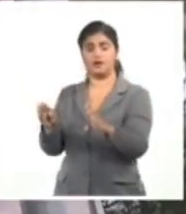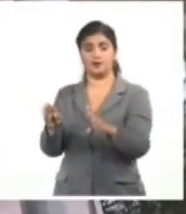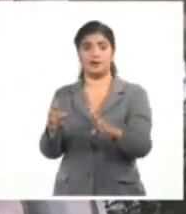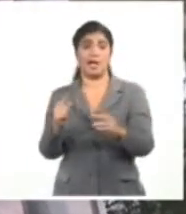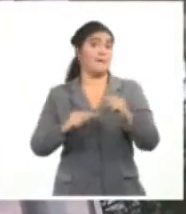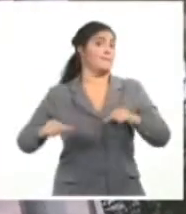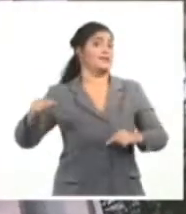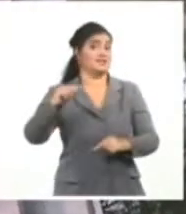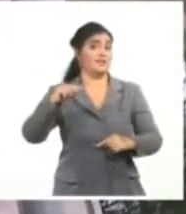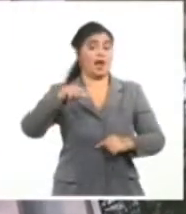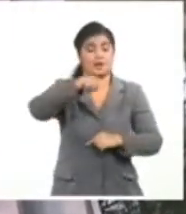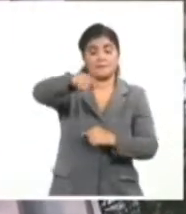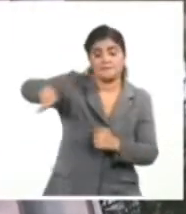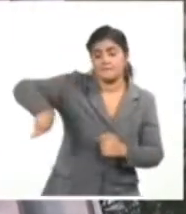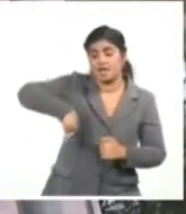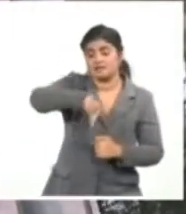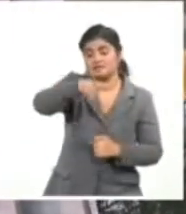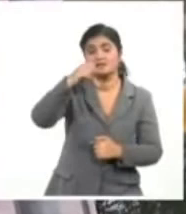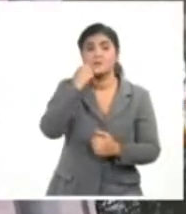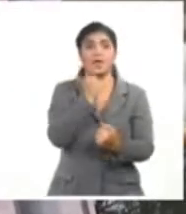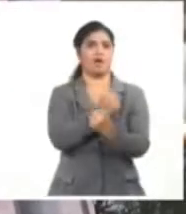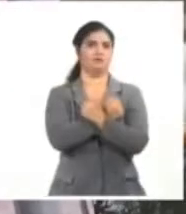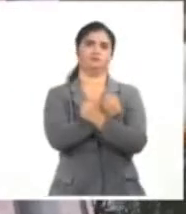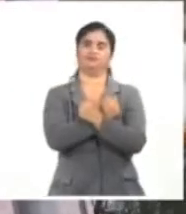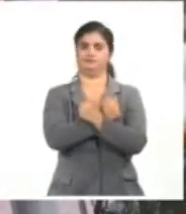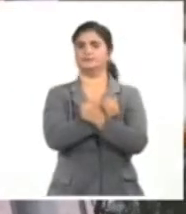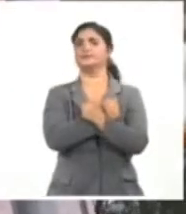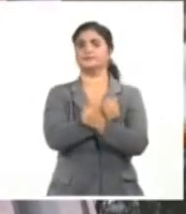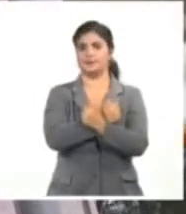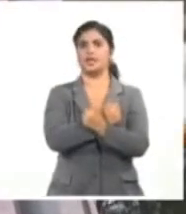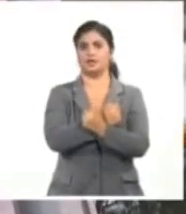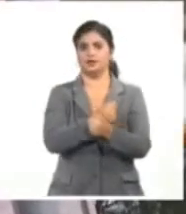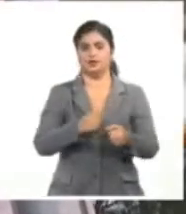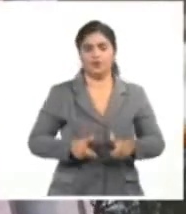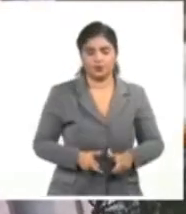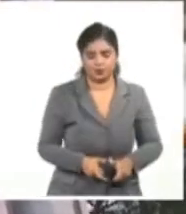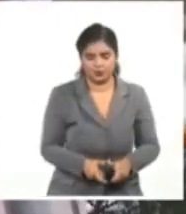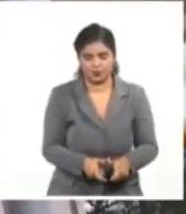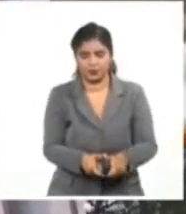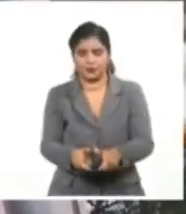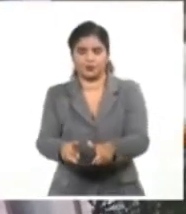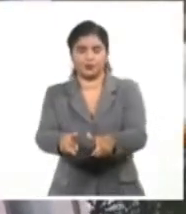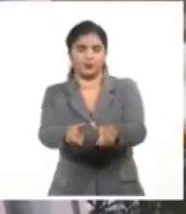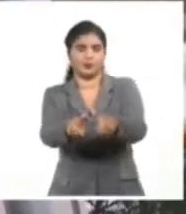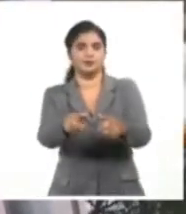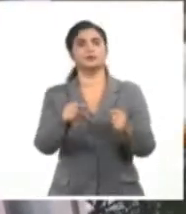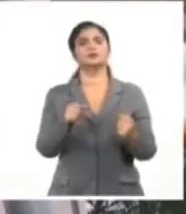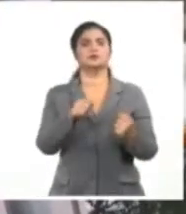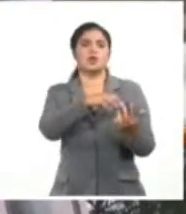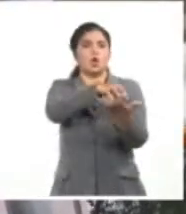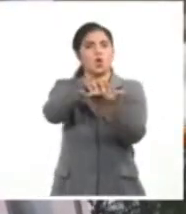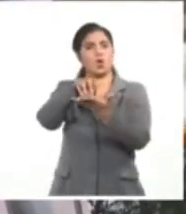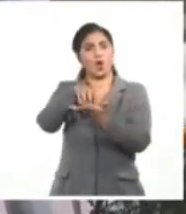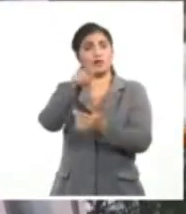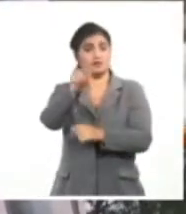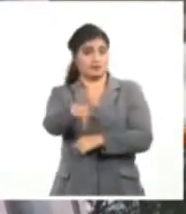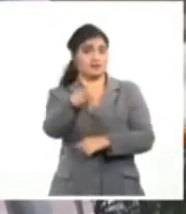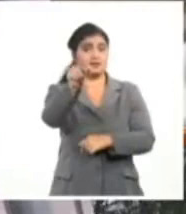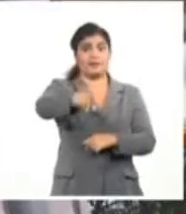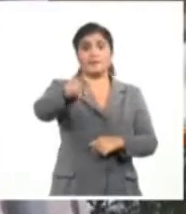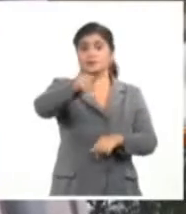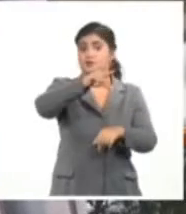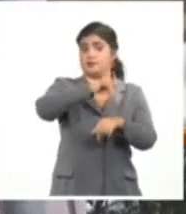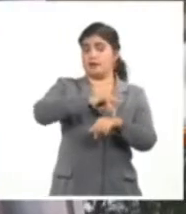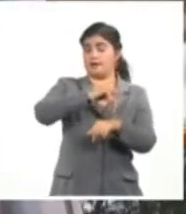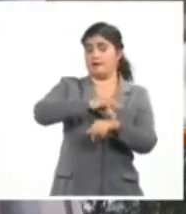además se Está realizando tratamientos distintos domiciliario en aquellas manzanas que reporten caso y